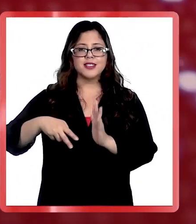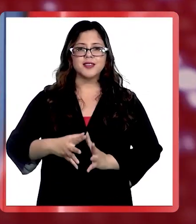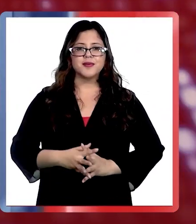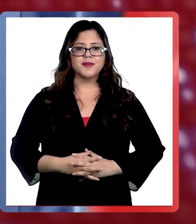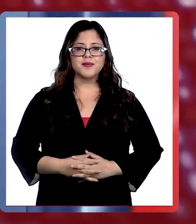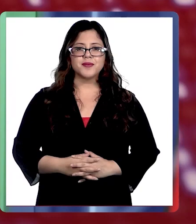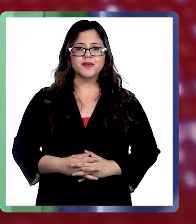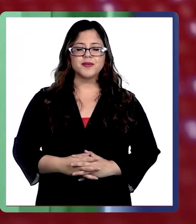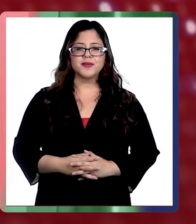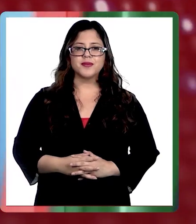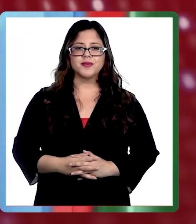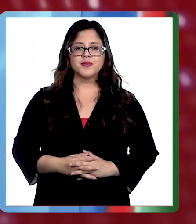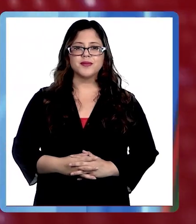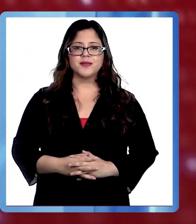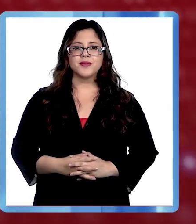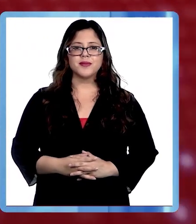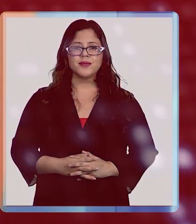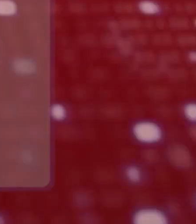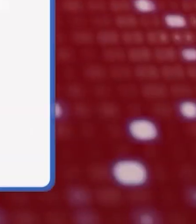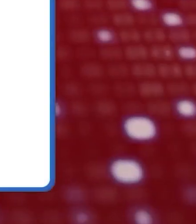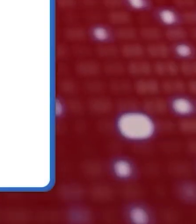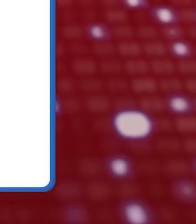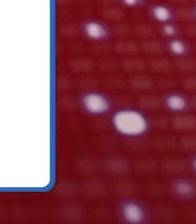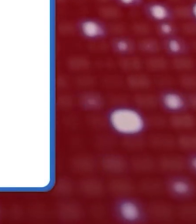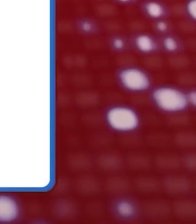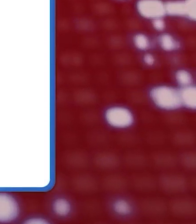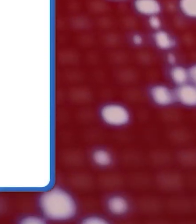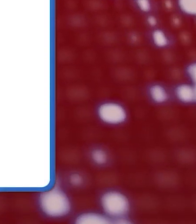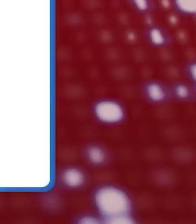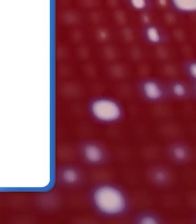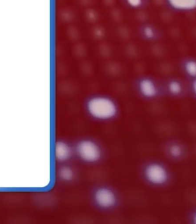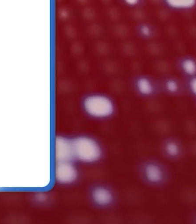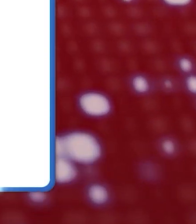Noticias. Société